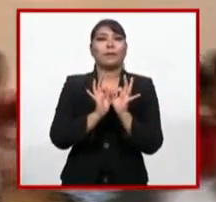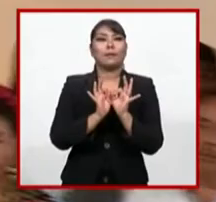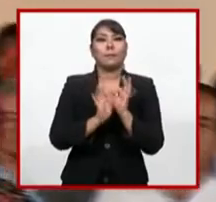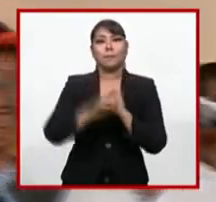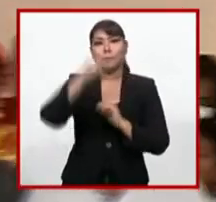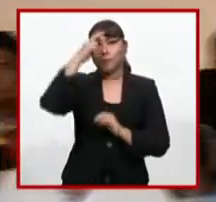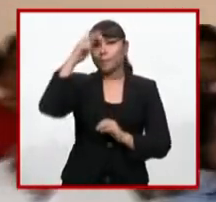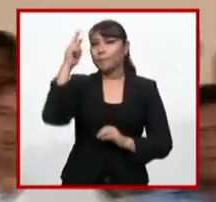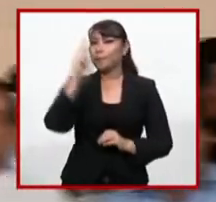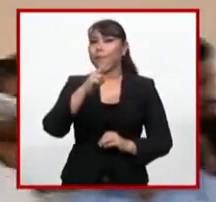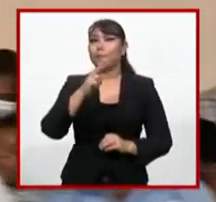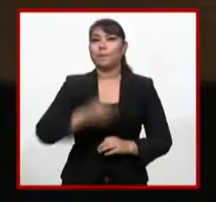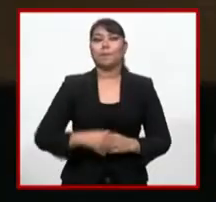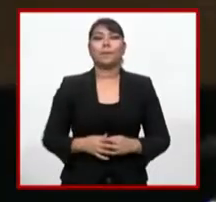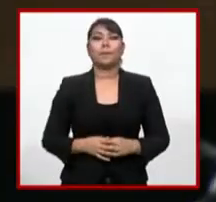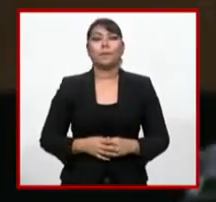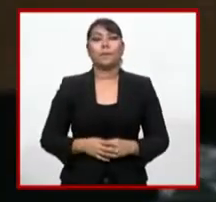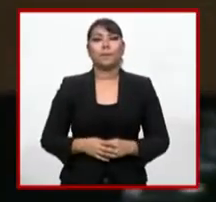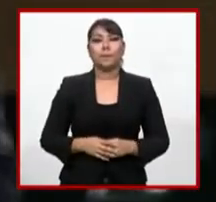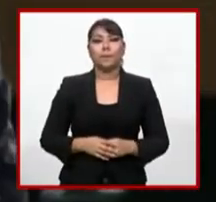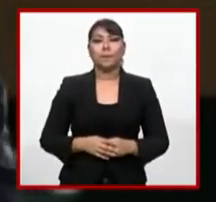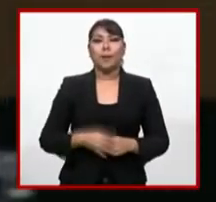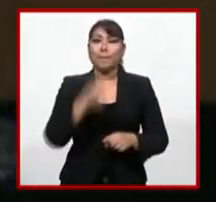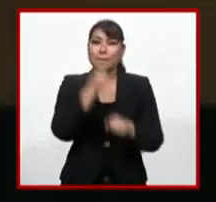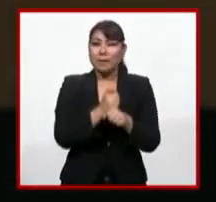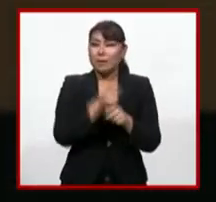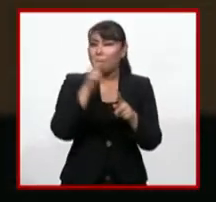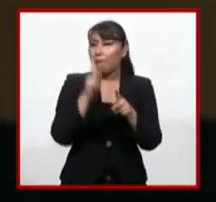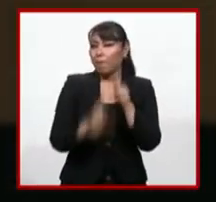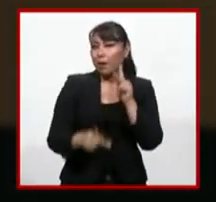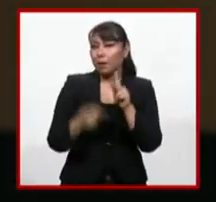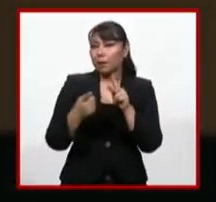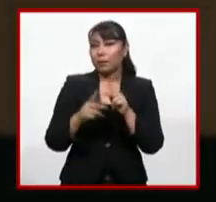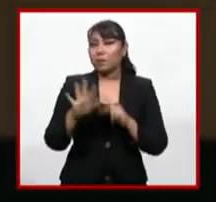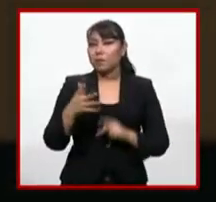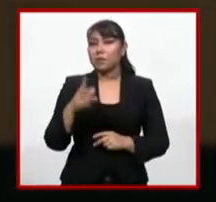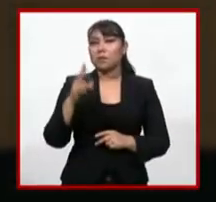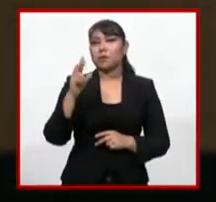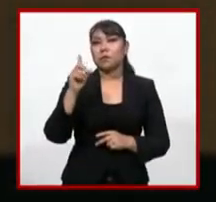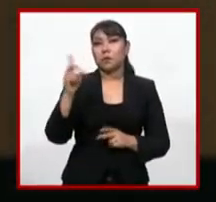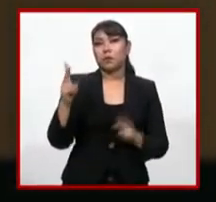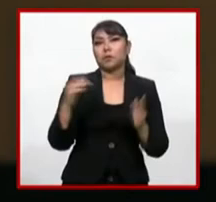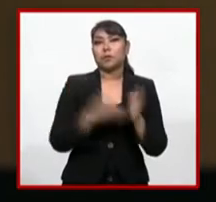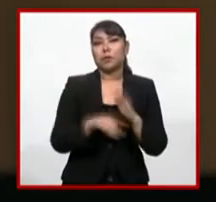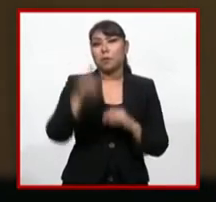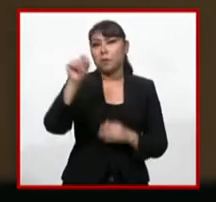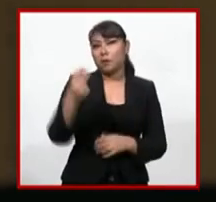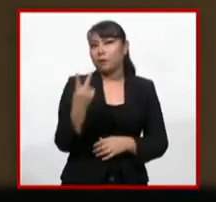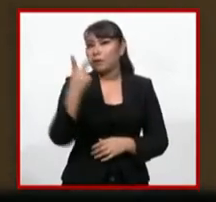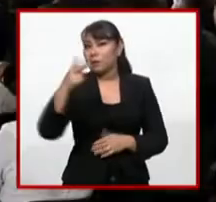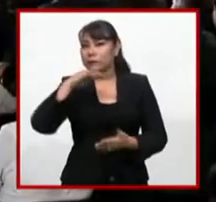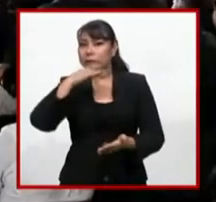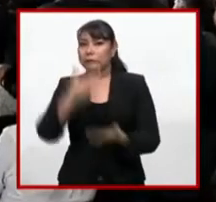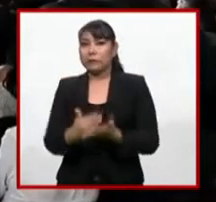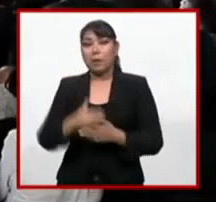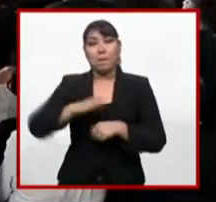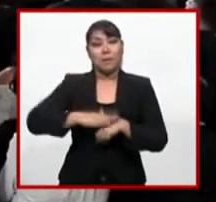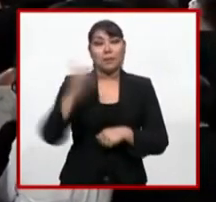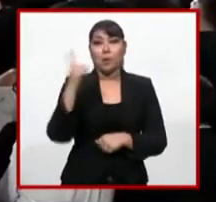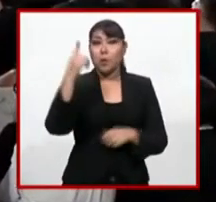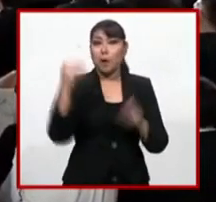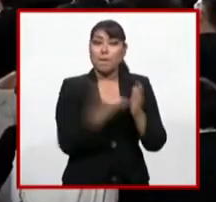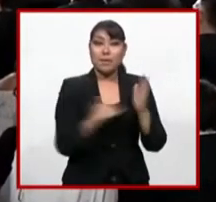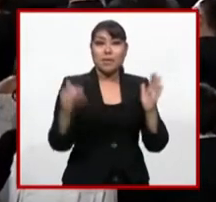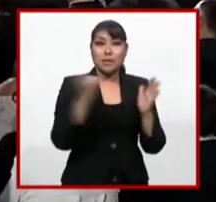hemisferio. Está proyectado que en la primera etapa, que debe de terminar en el 22, podamos desplazar más de